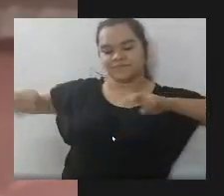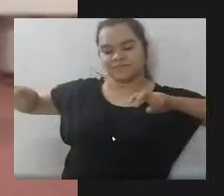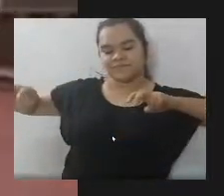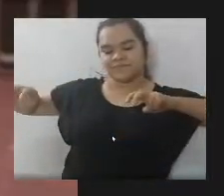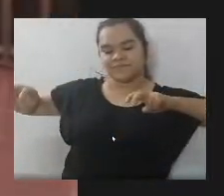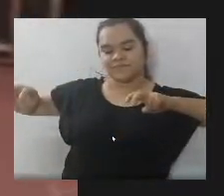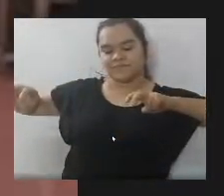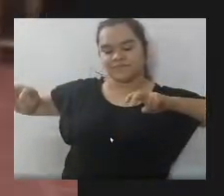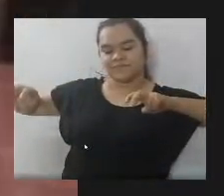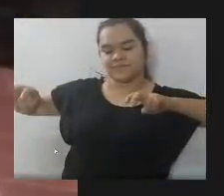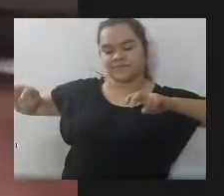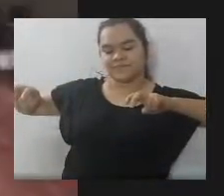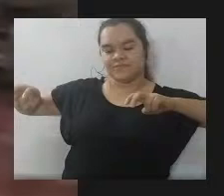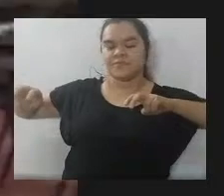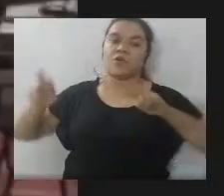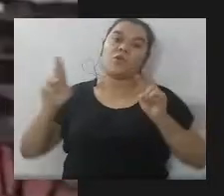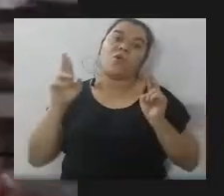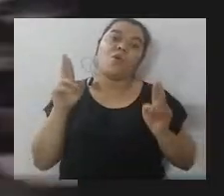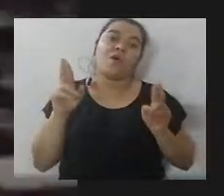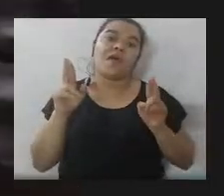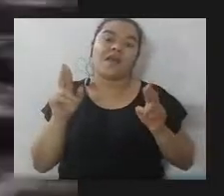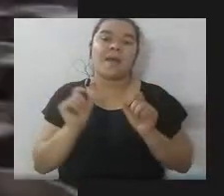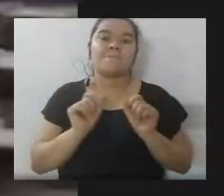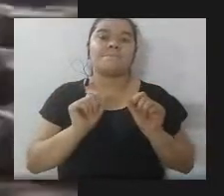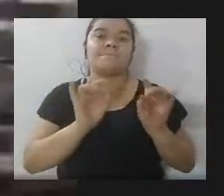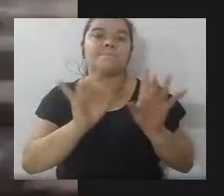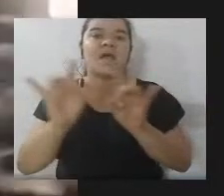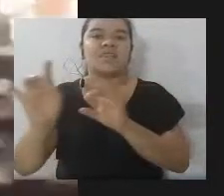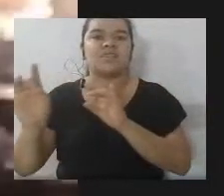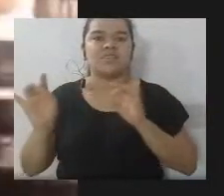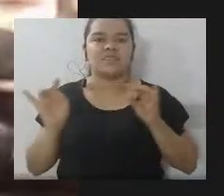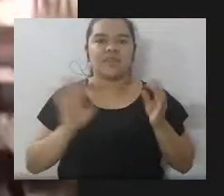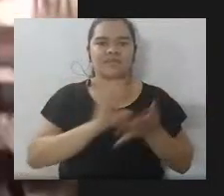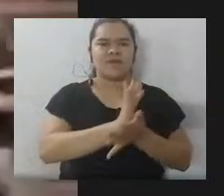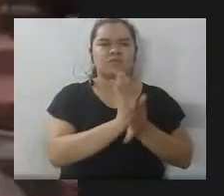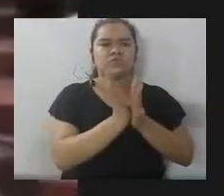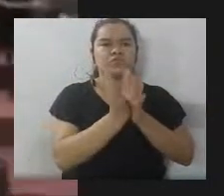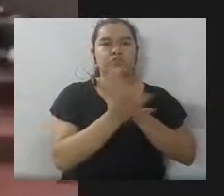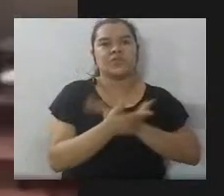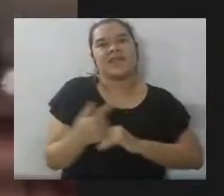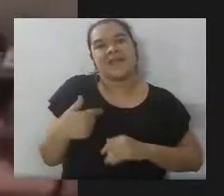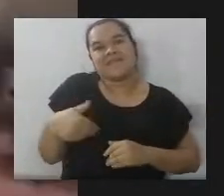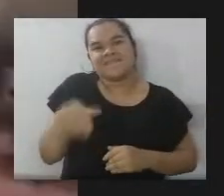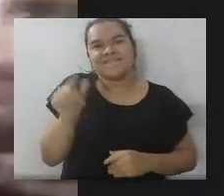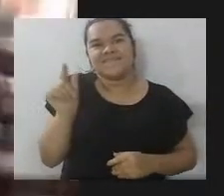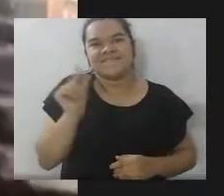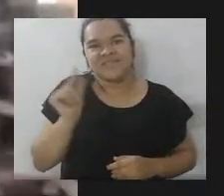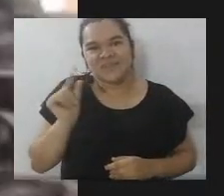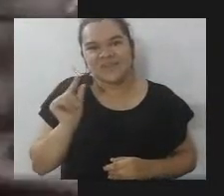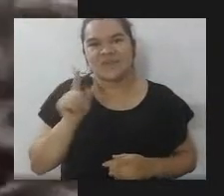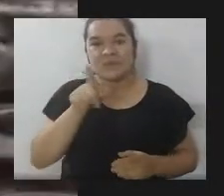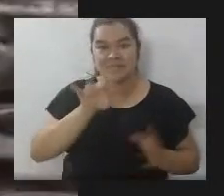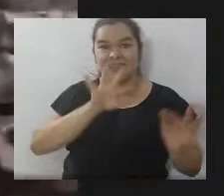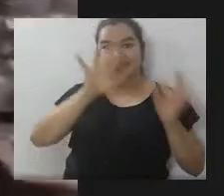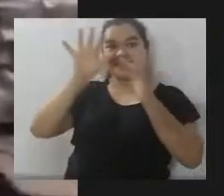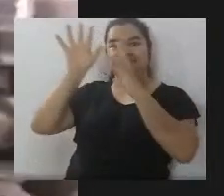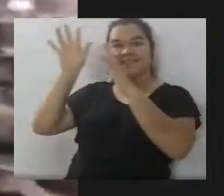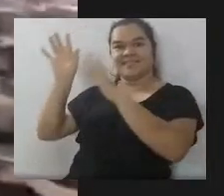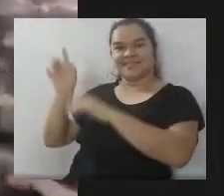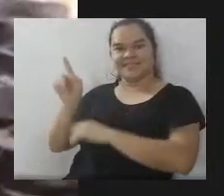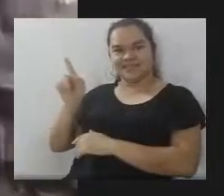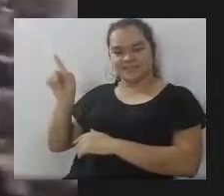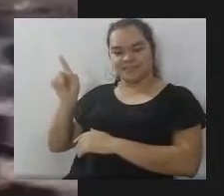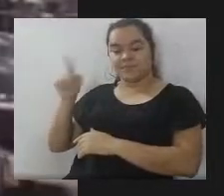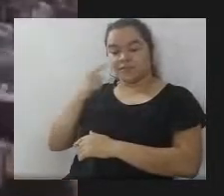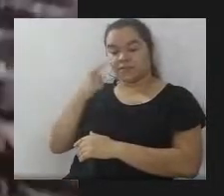esperemos que podamos resolver este tema de la pandemia y que pronto los tengamos acá. Esta es nuestra casa, esta es la zona que yo les